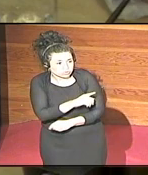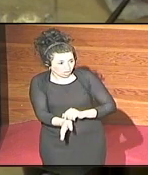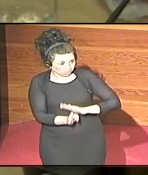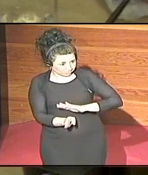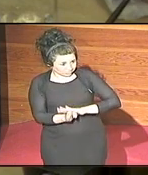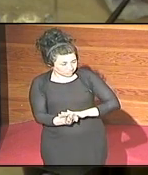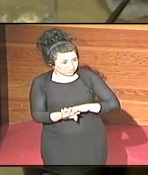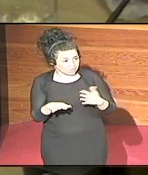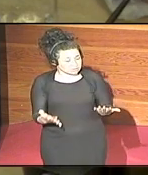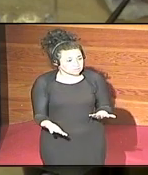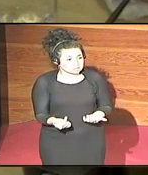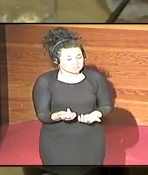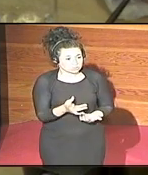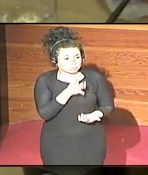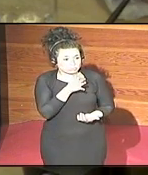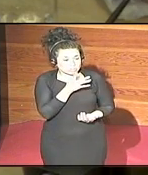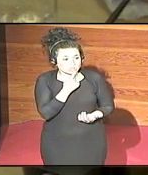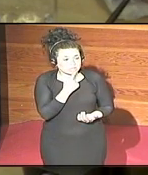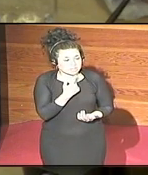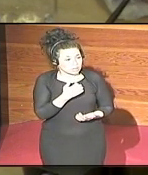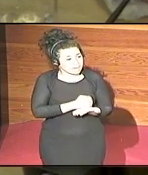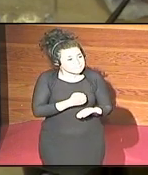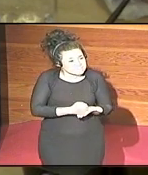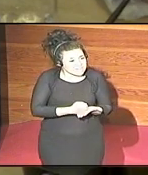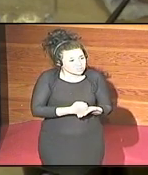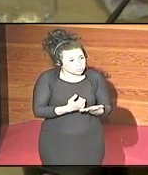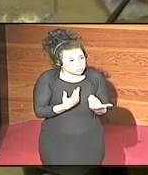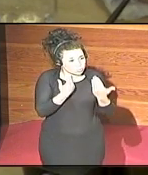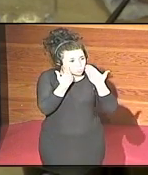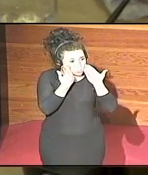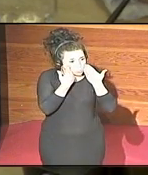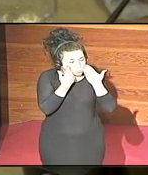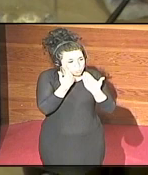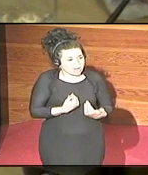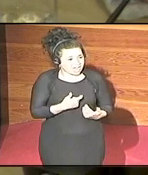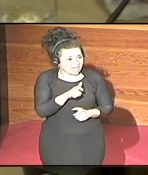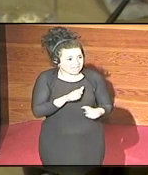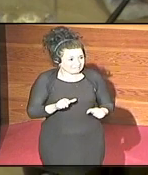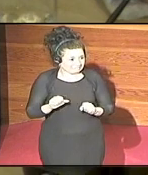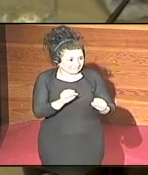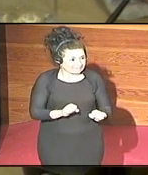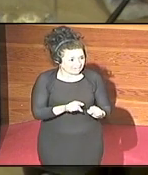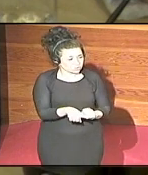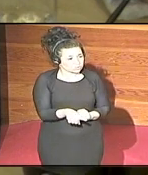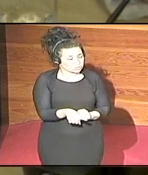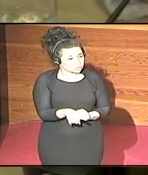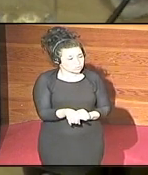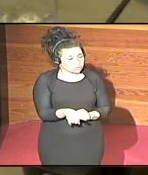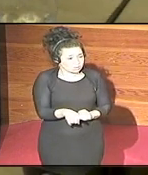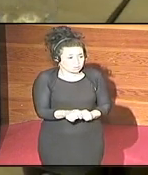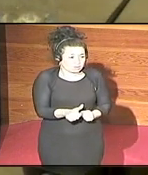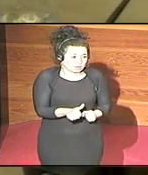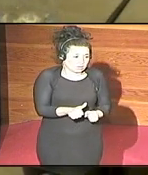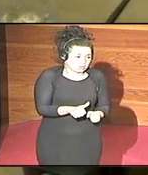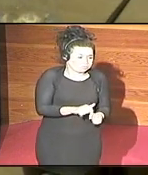habrá visados humanitarios. Pero los visados humanitarios, cuando se aplica para...